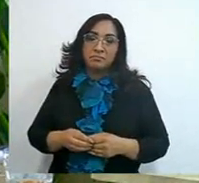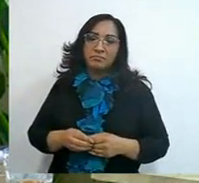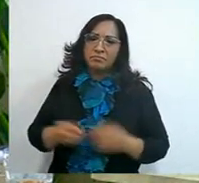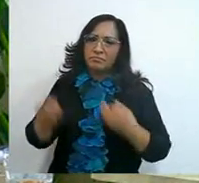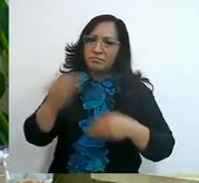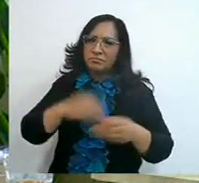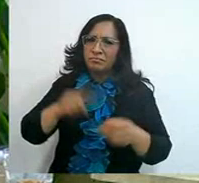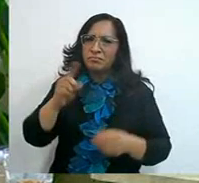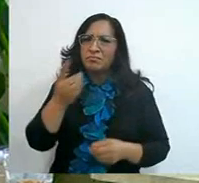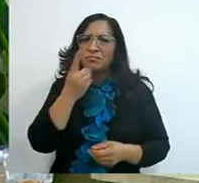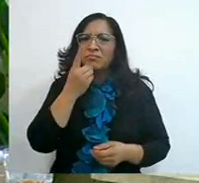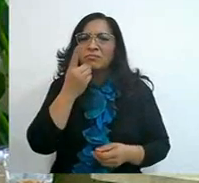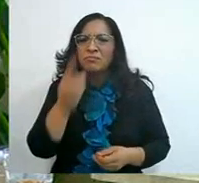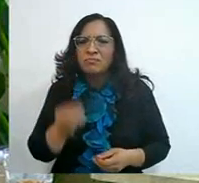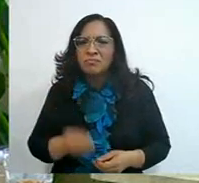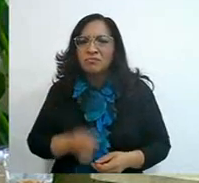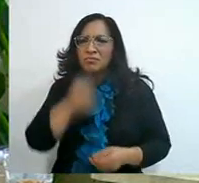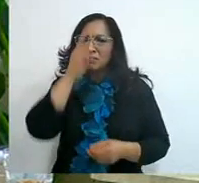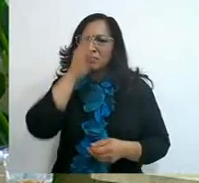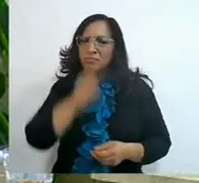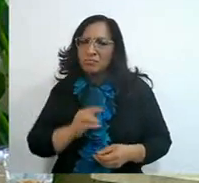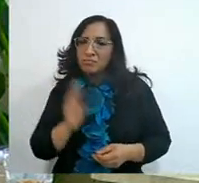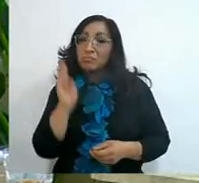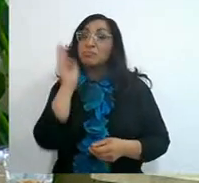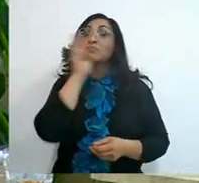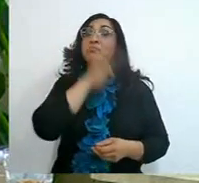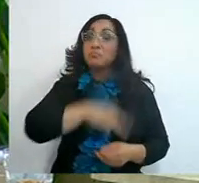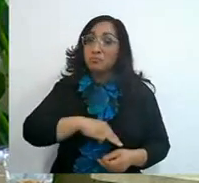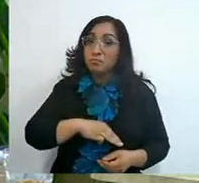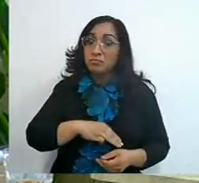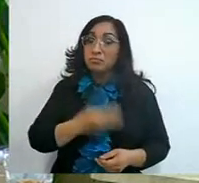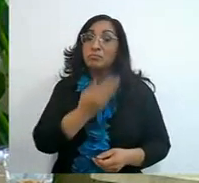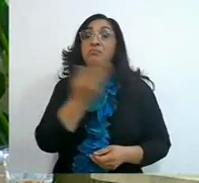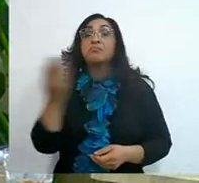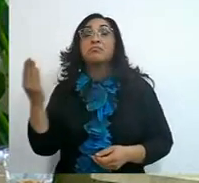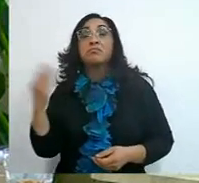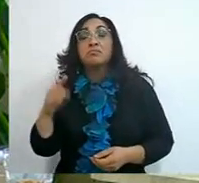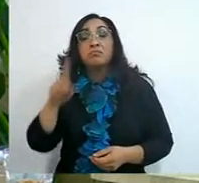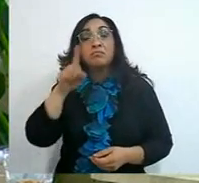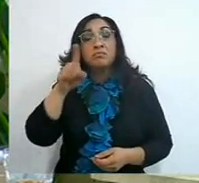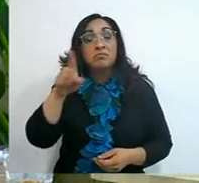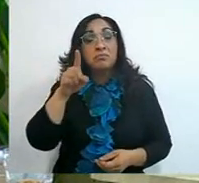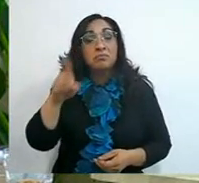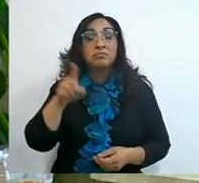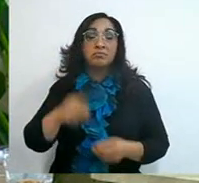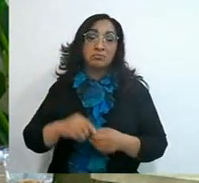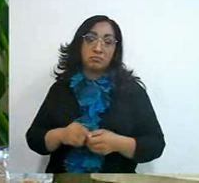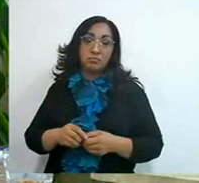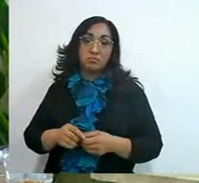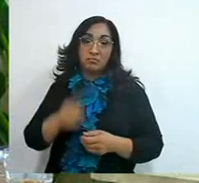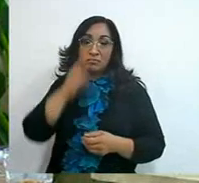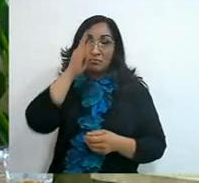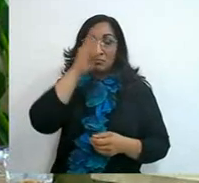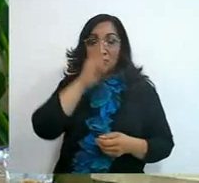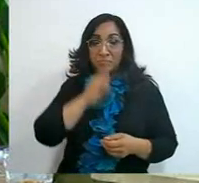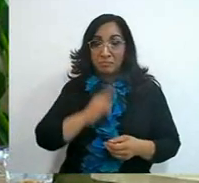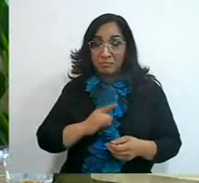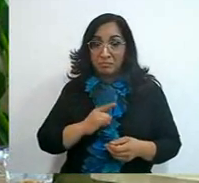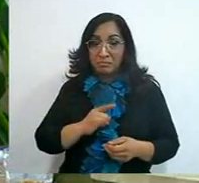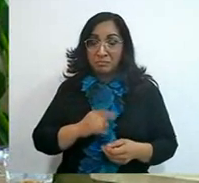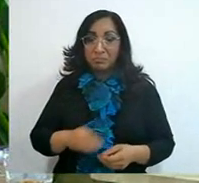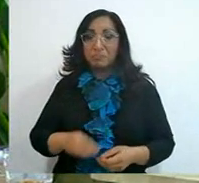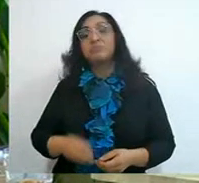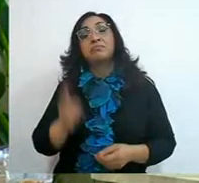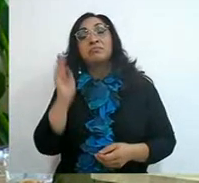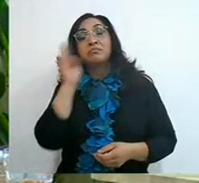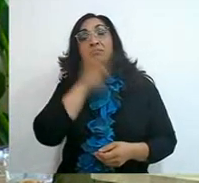aquello que tú has dicho falso y has mentido, ¿qué dice del mentiroso? El testigo